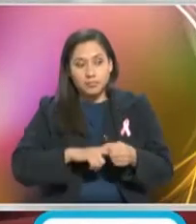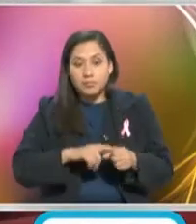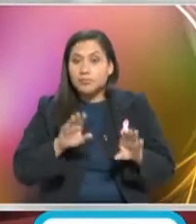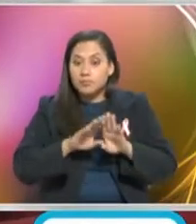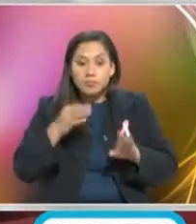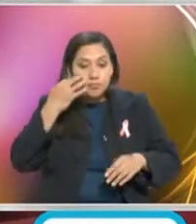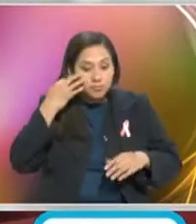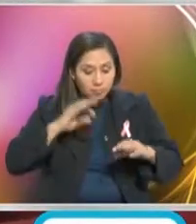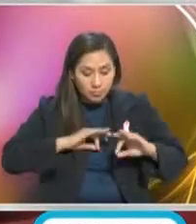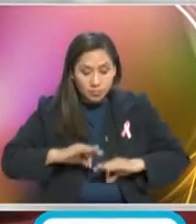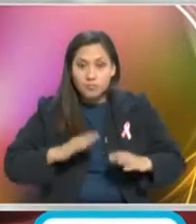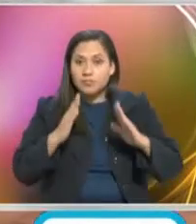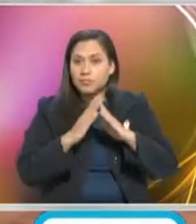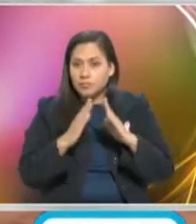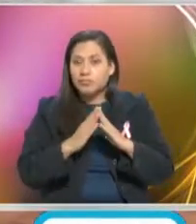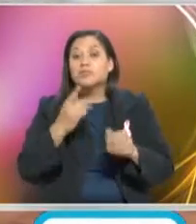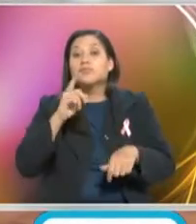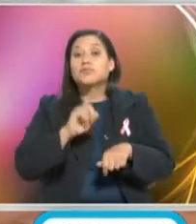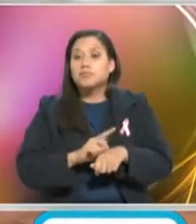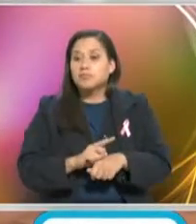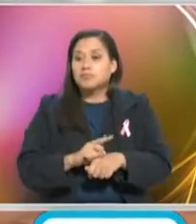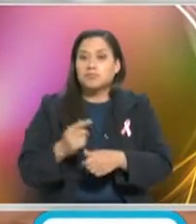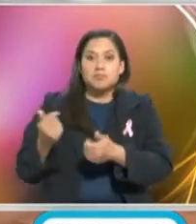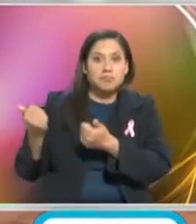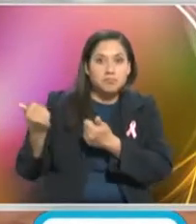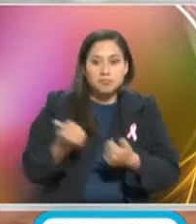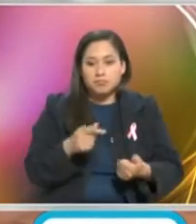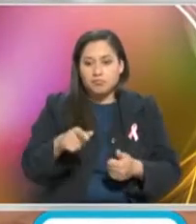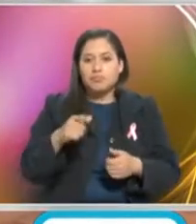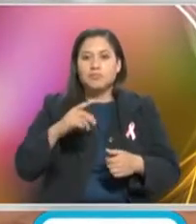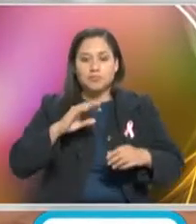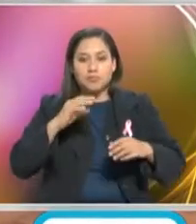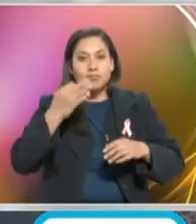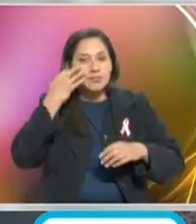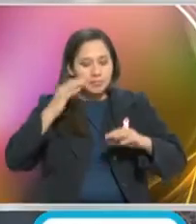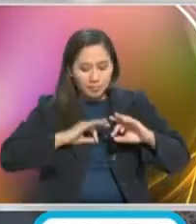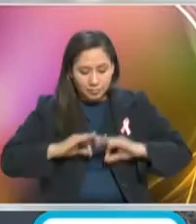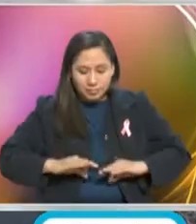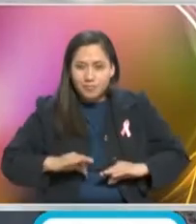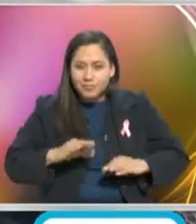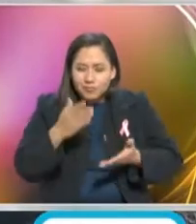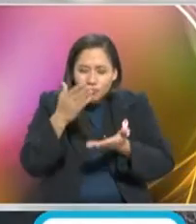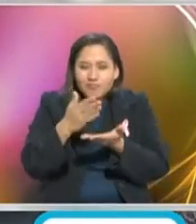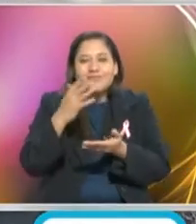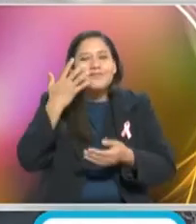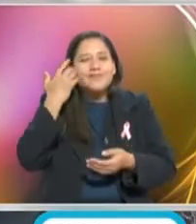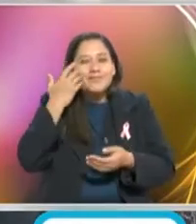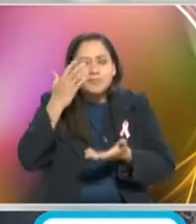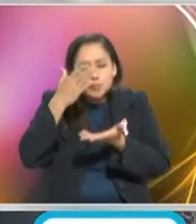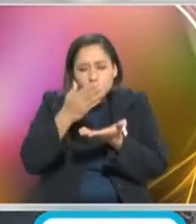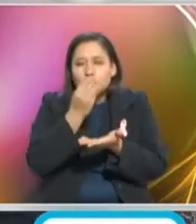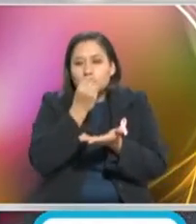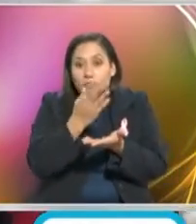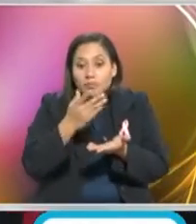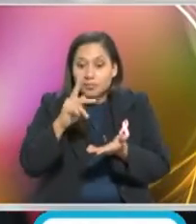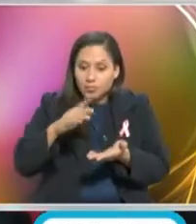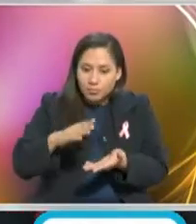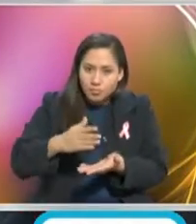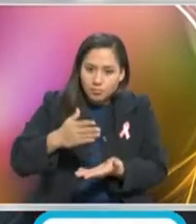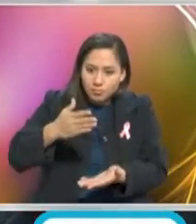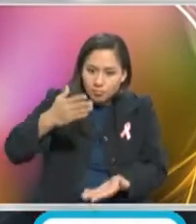mira. en casa? ¿Eso no tuvo algún tipo de Un día llegó repercusión? con el jaguar. Sí. Los jaguares de chiquitos son como gatitos, son preciosos. Y Pero-